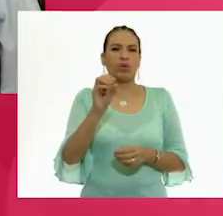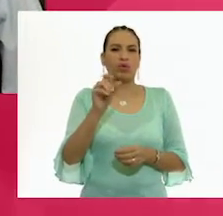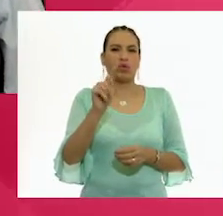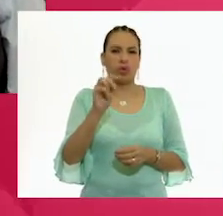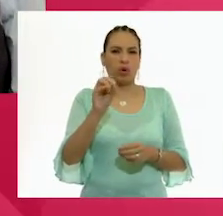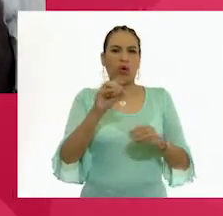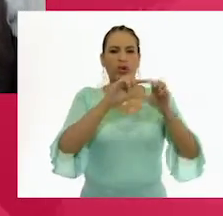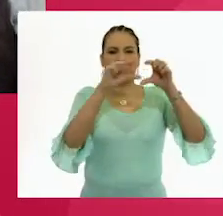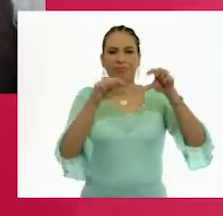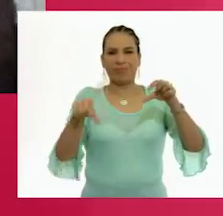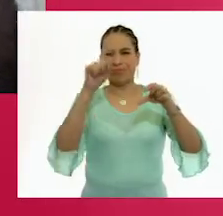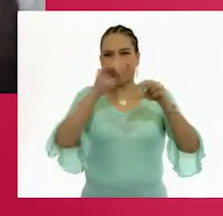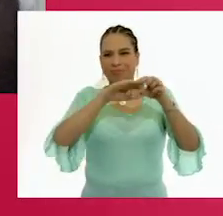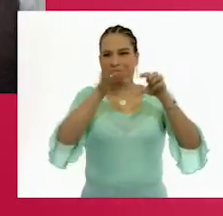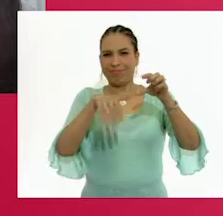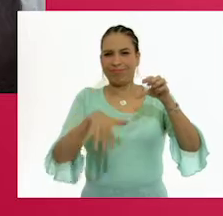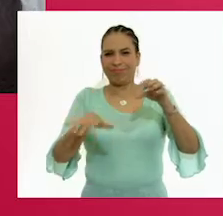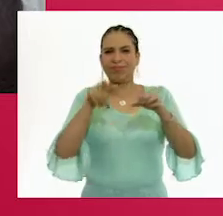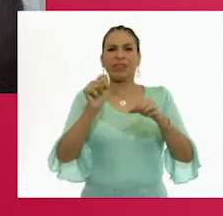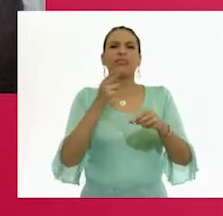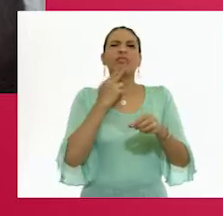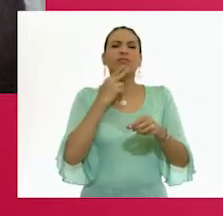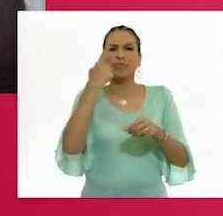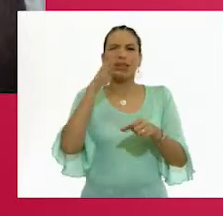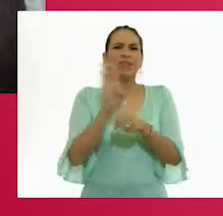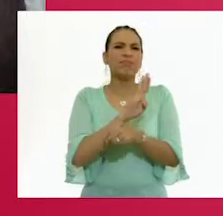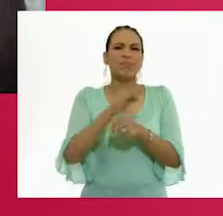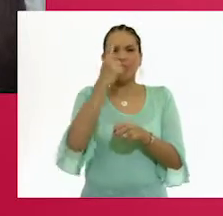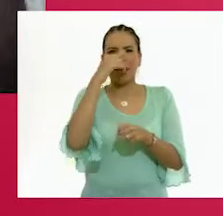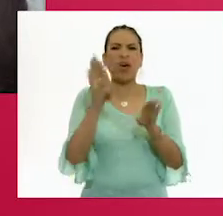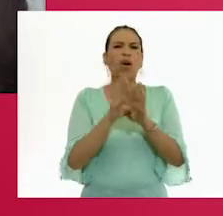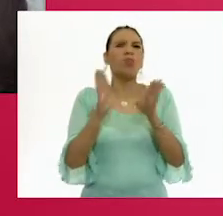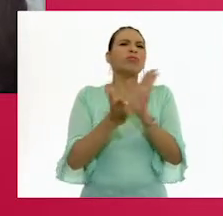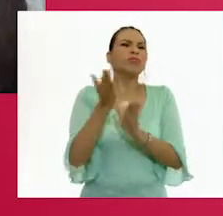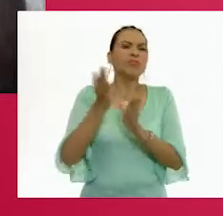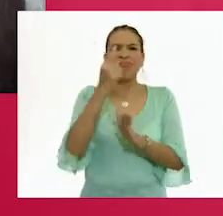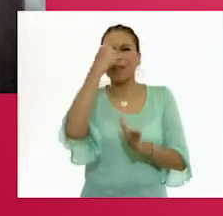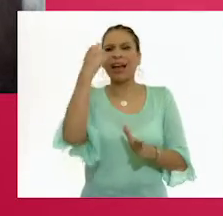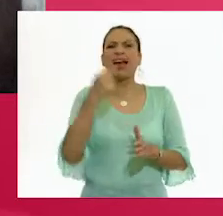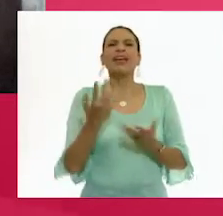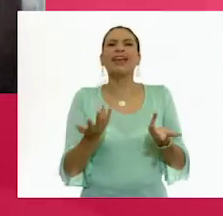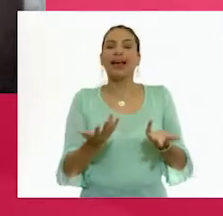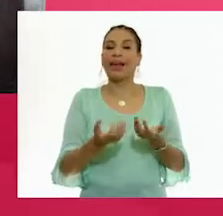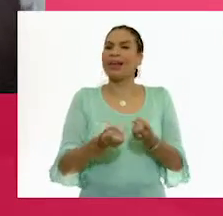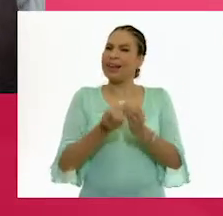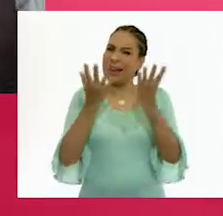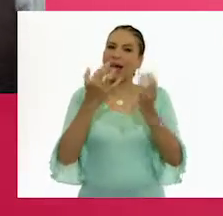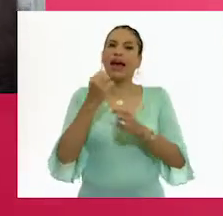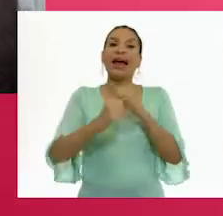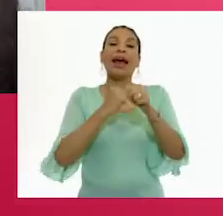¿Qué beneficio tiene? ¿Cómo se construyó? ¿Para qué? Claro, ¿Quién? ¿Cómo? claro que sí. En el año